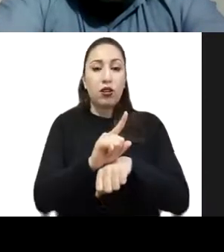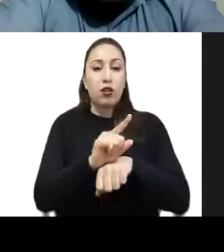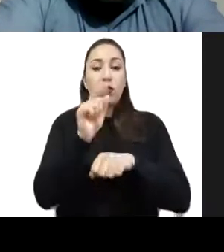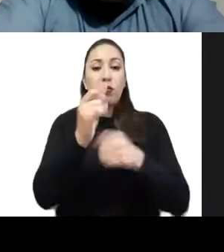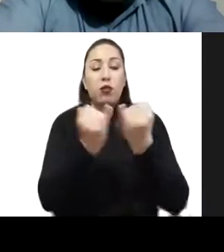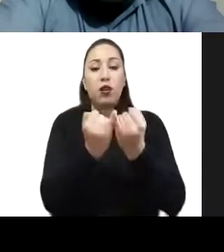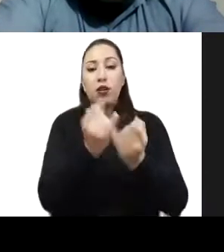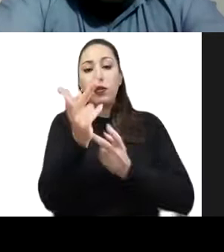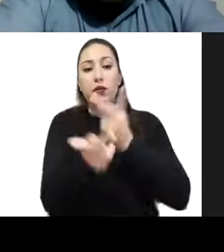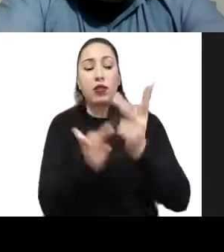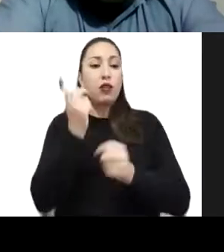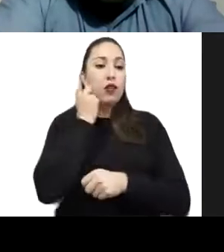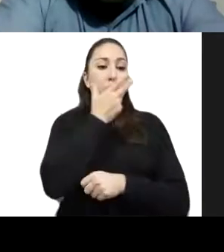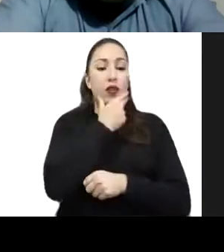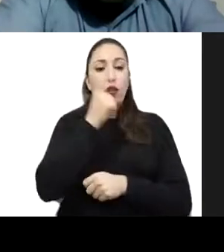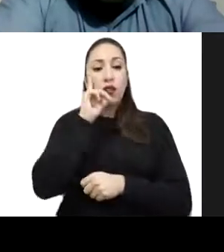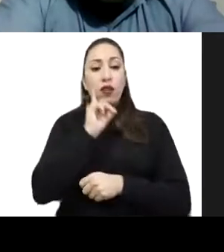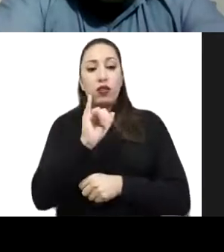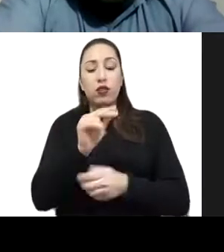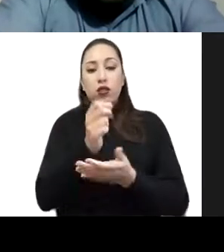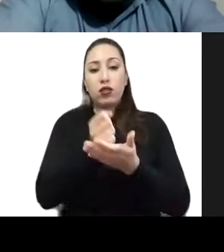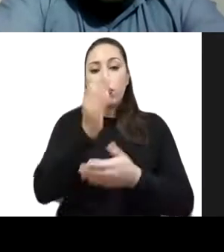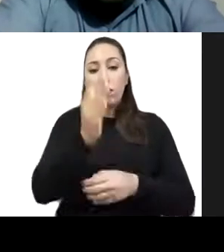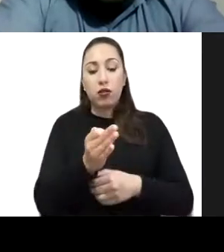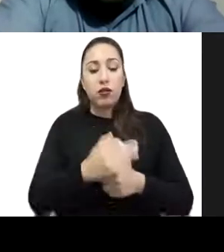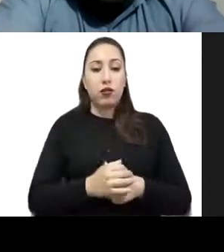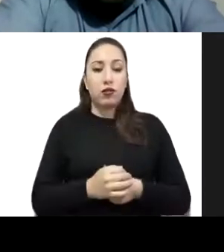votación nominal la aprobación del mismo.